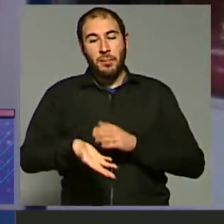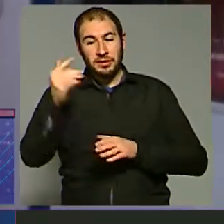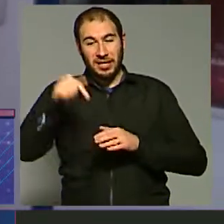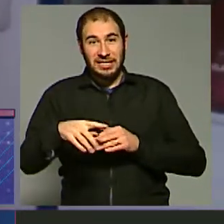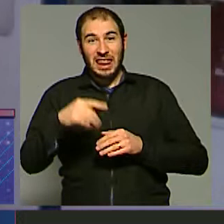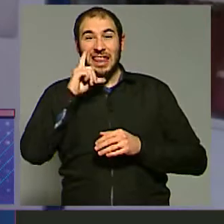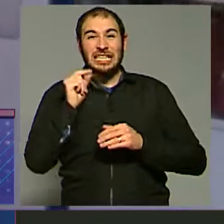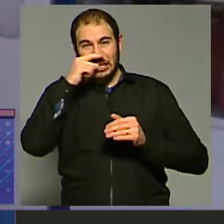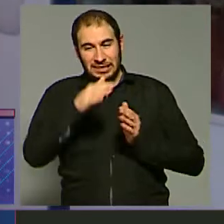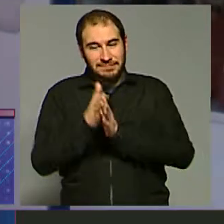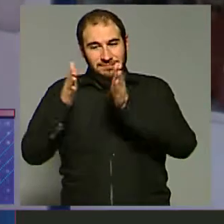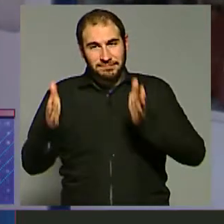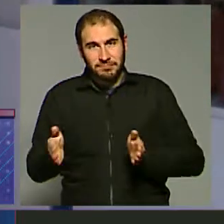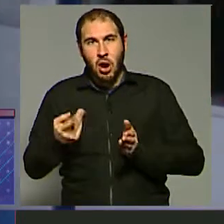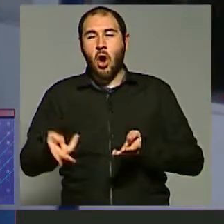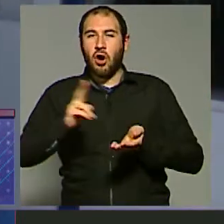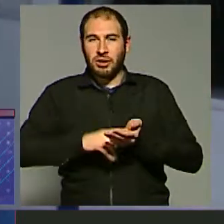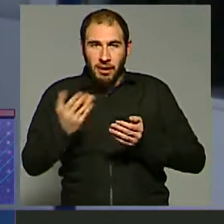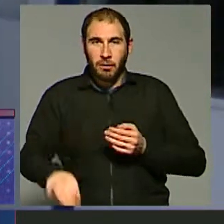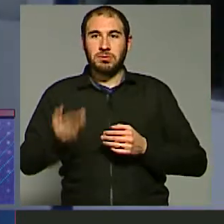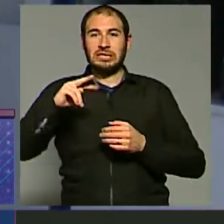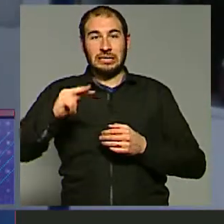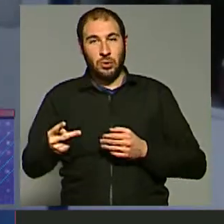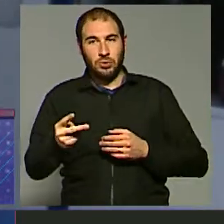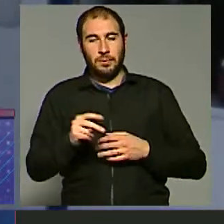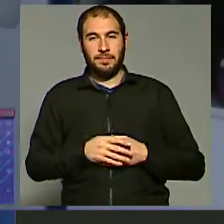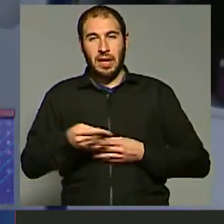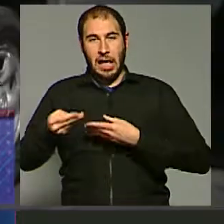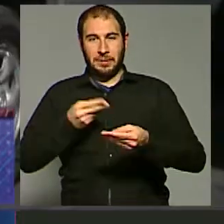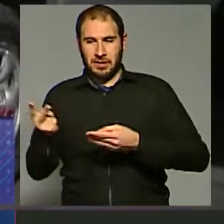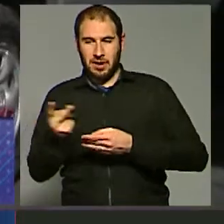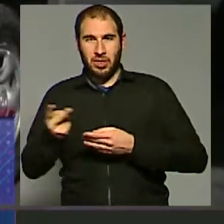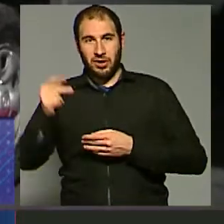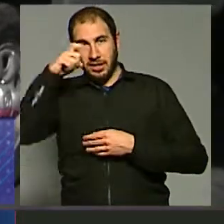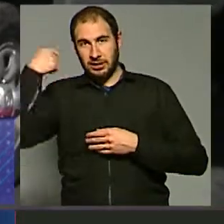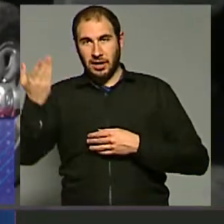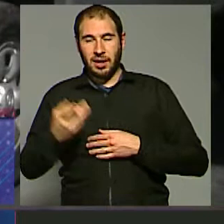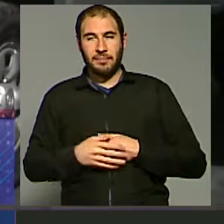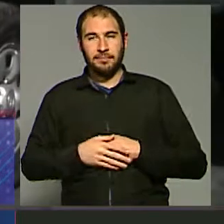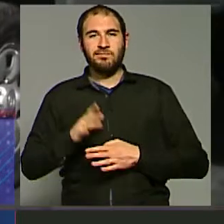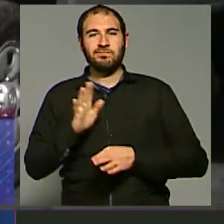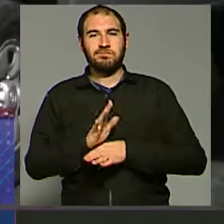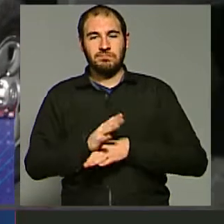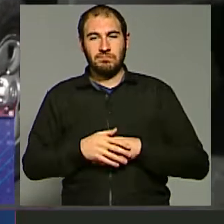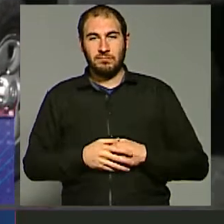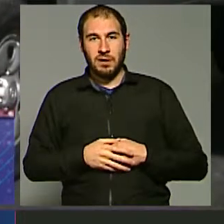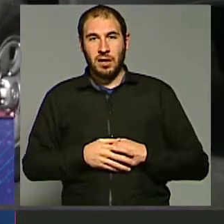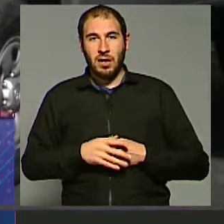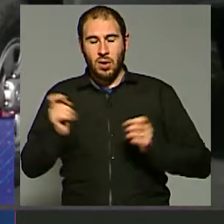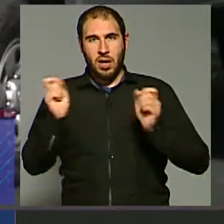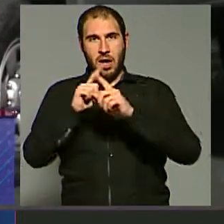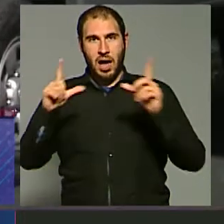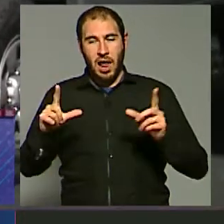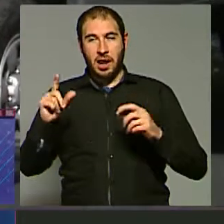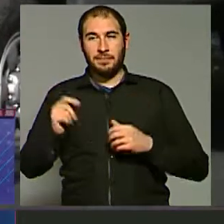menos de 7 días, volvieron a realizar un segundo aumento estas empresas petroleras internacionales, lo que significó alarma y por lo